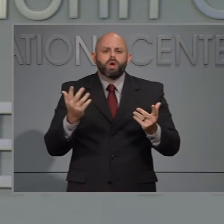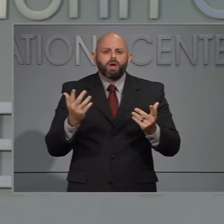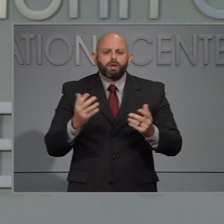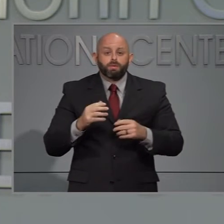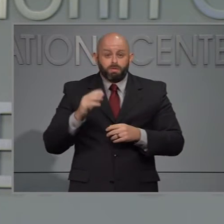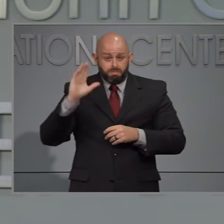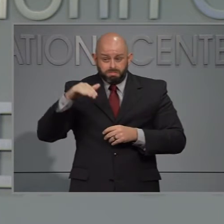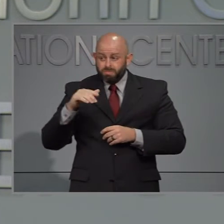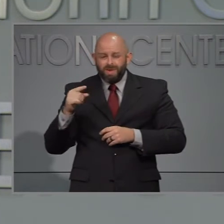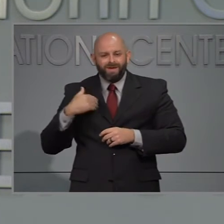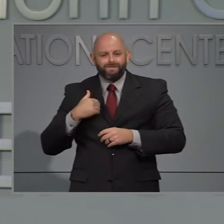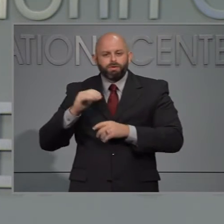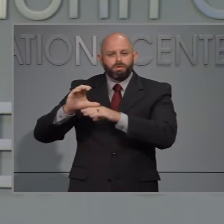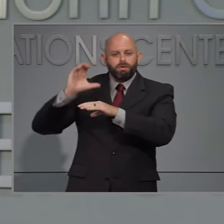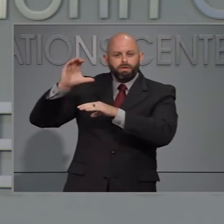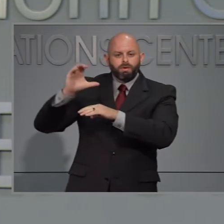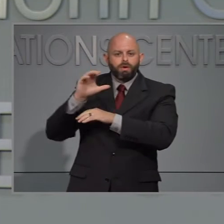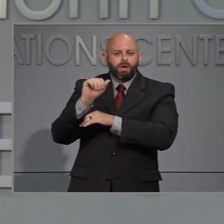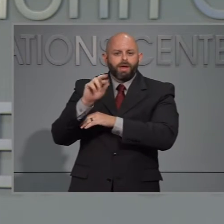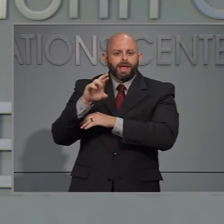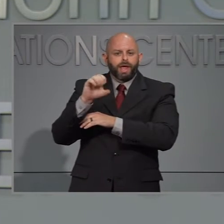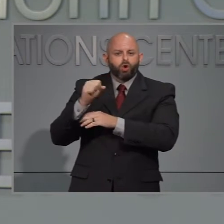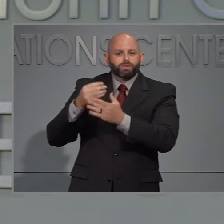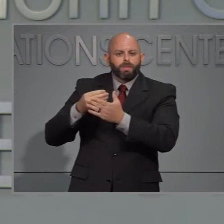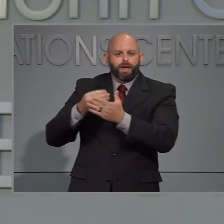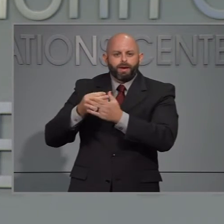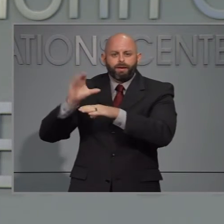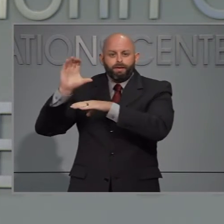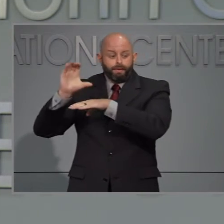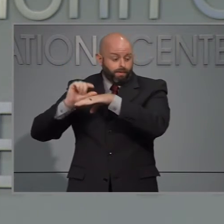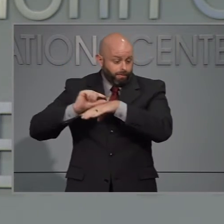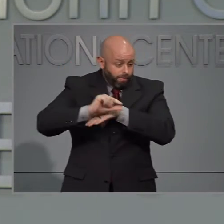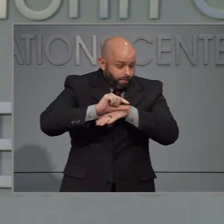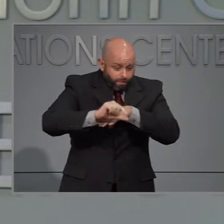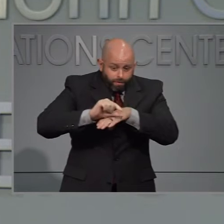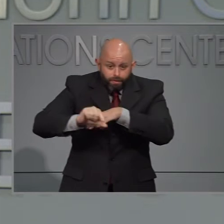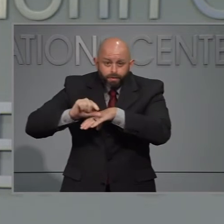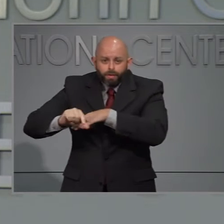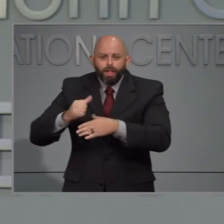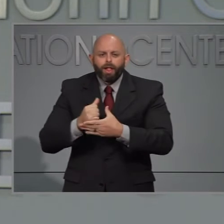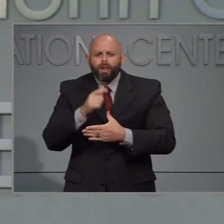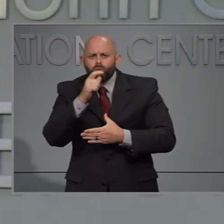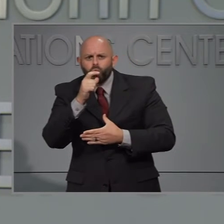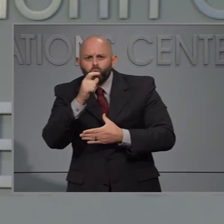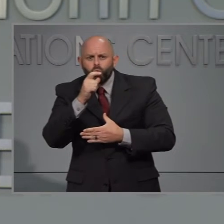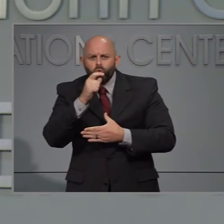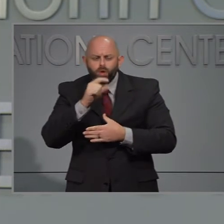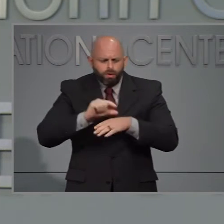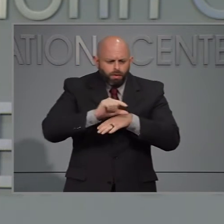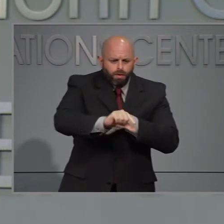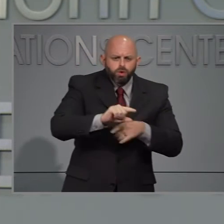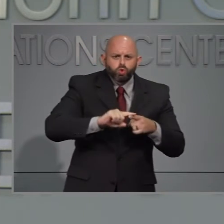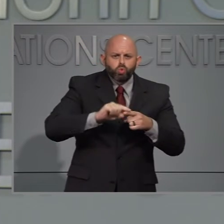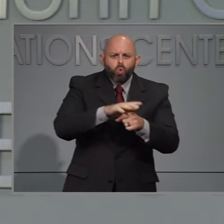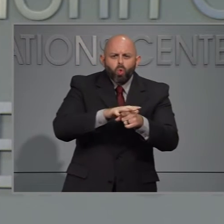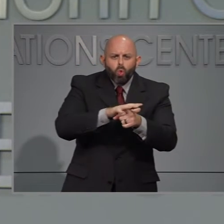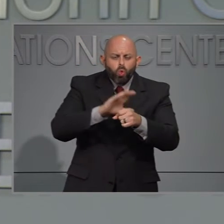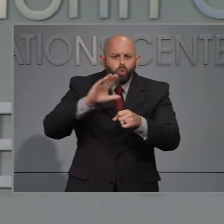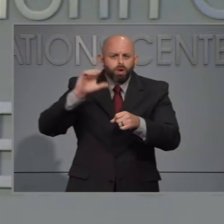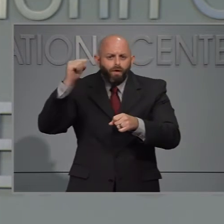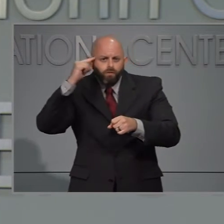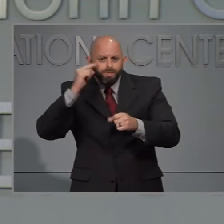va a ayudar? ¿Esto va a ayudar a los clientes, a los gobiernos locales o a ambos? El fondo que él quiere crear.